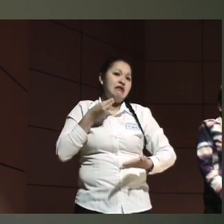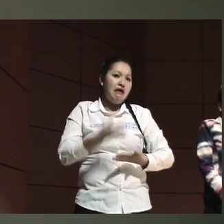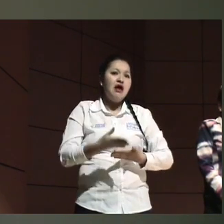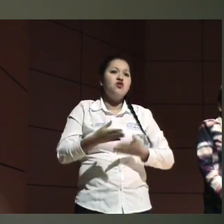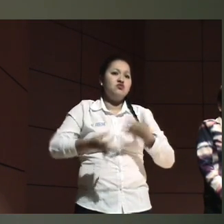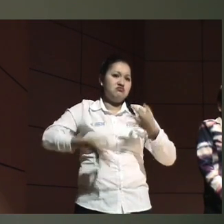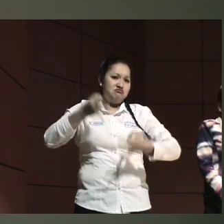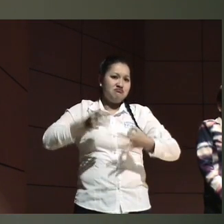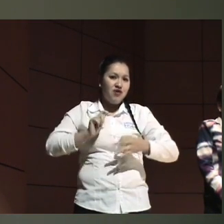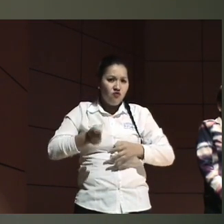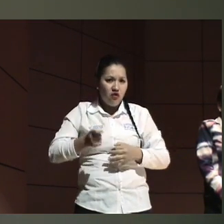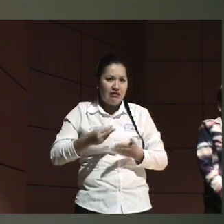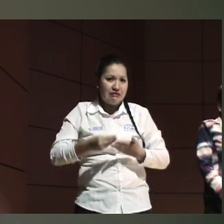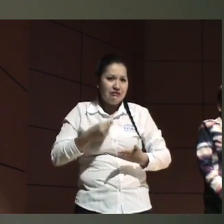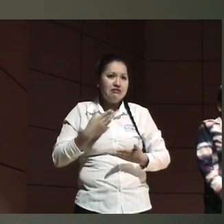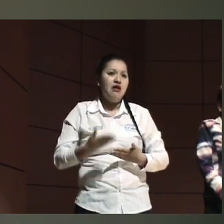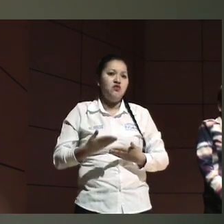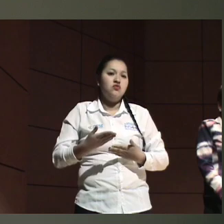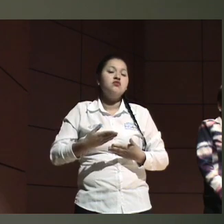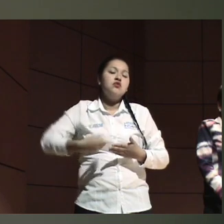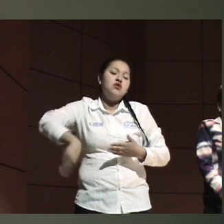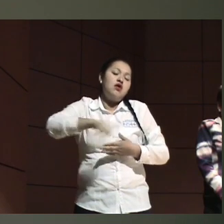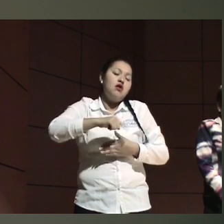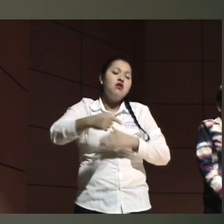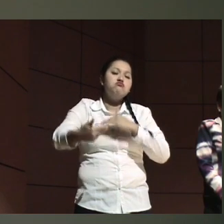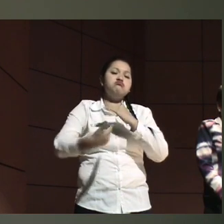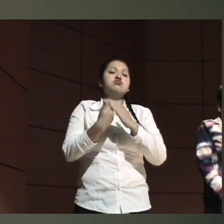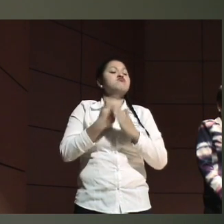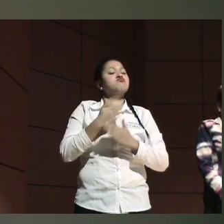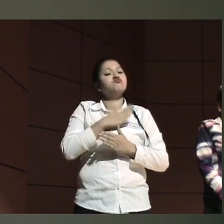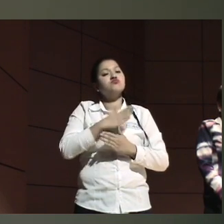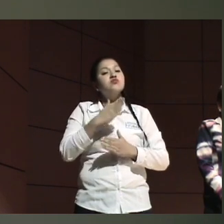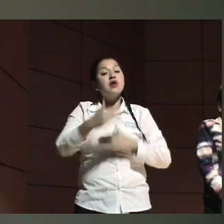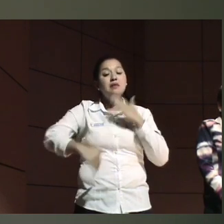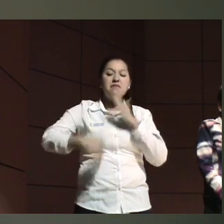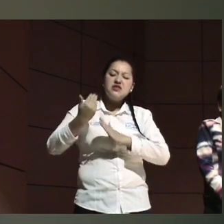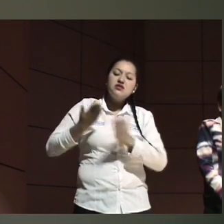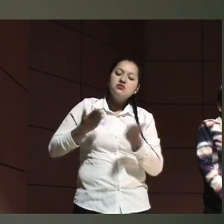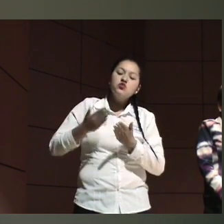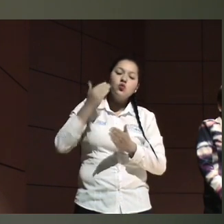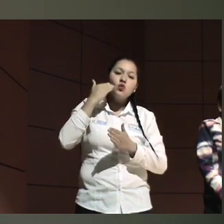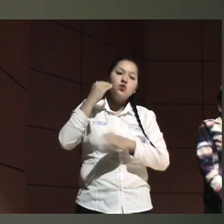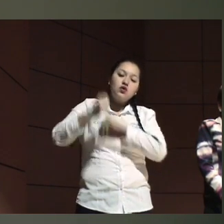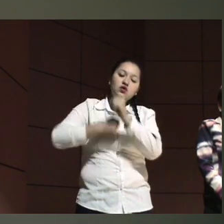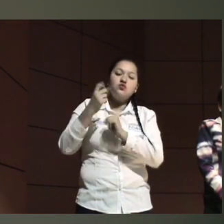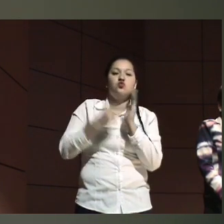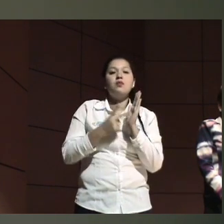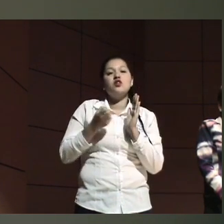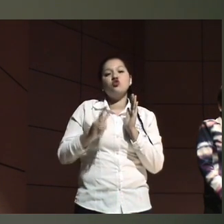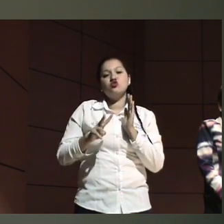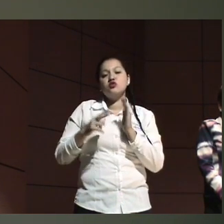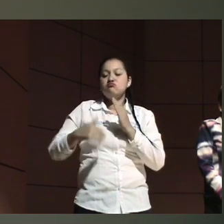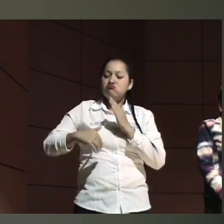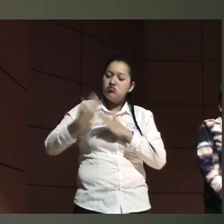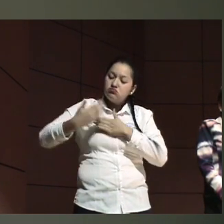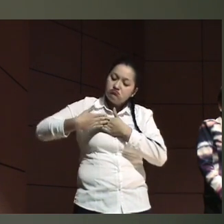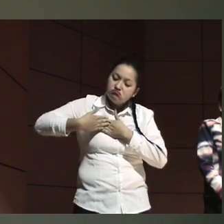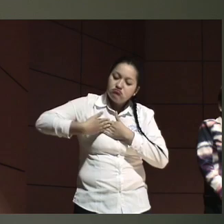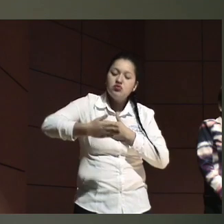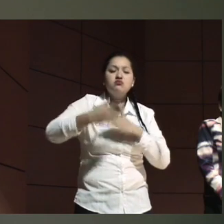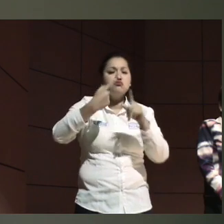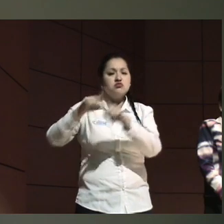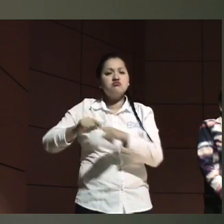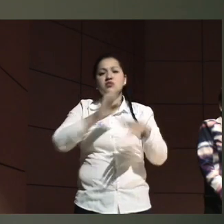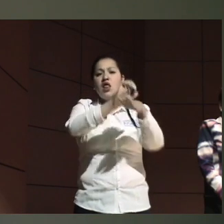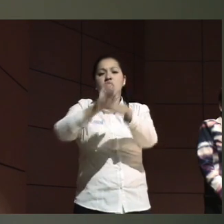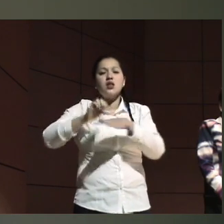acceder a los mismos es un servicio que está vigente desde el año 2012 donde diferentes entidades públicas o incluso